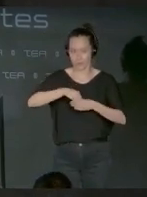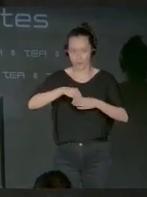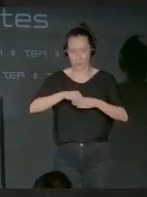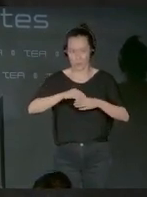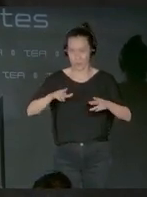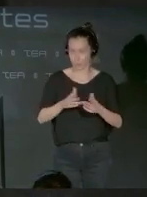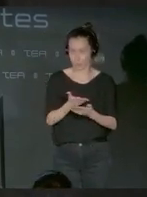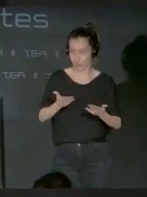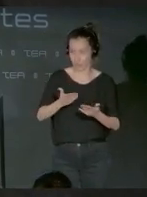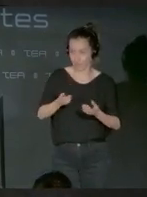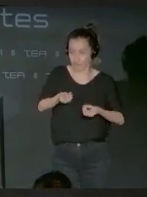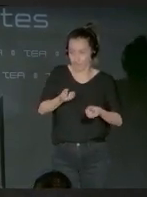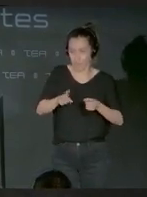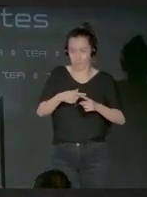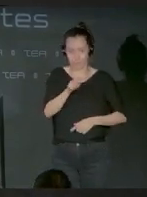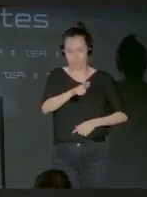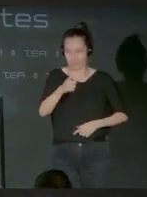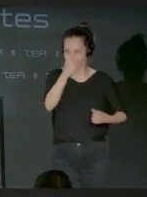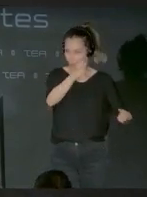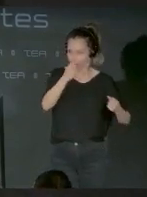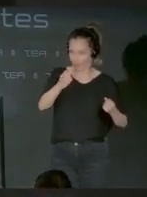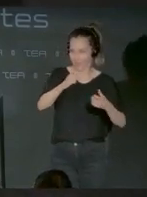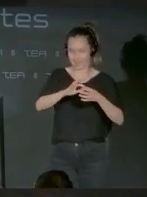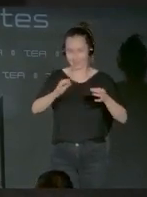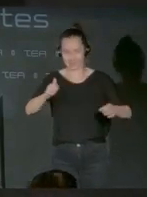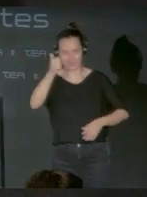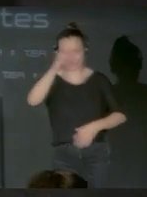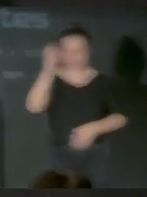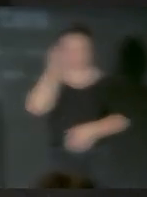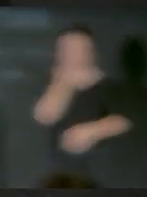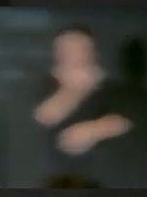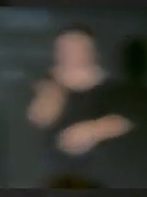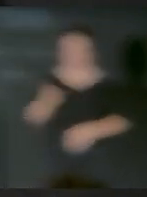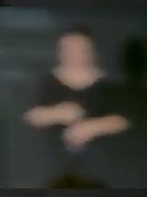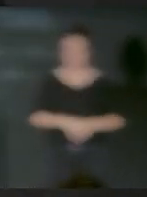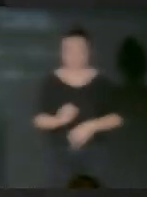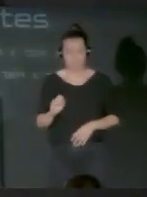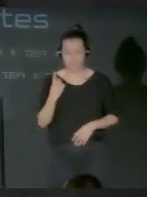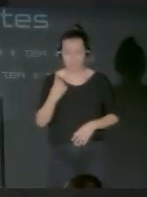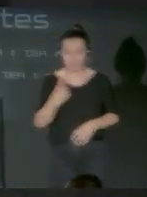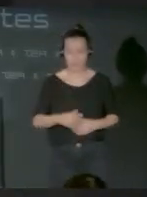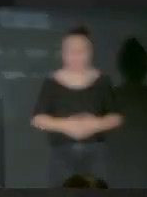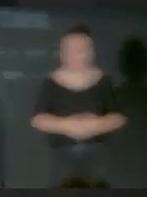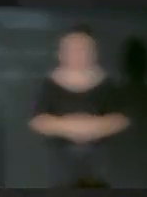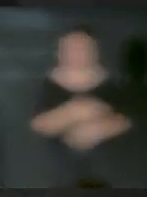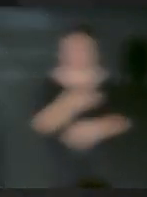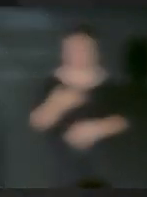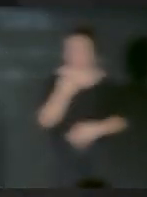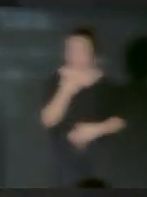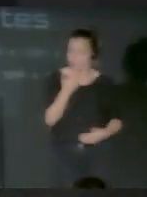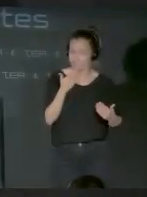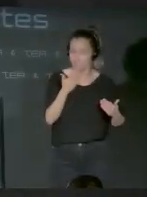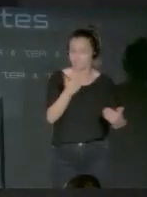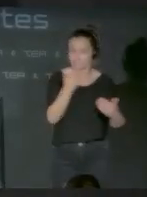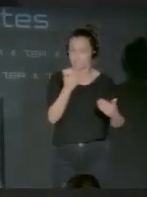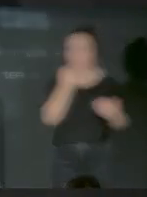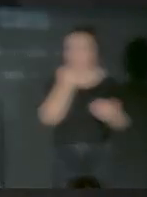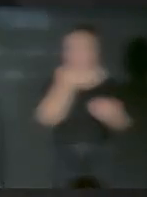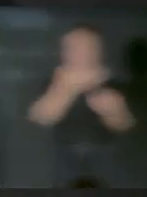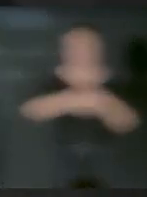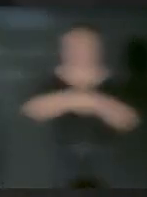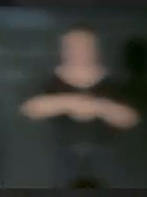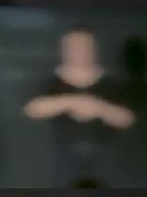y autoridades Amigas y amigos en primer lugar Quiero agradecer el Ministerio de